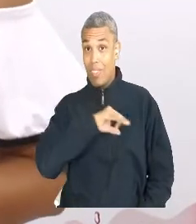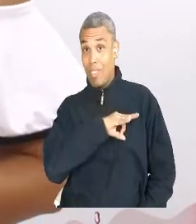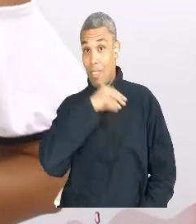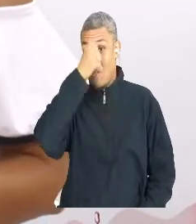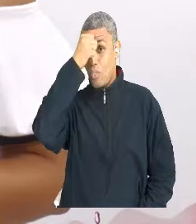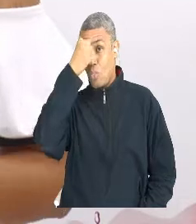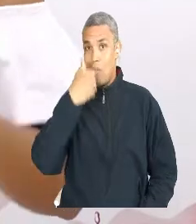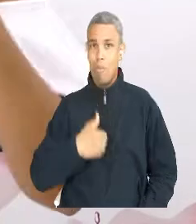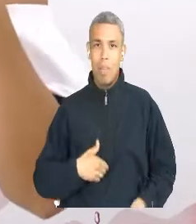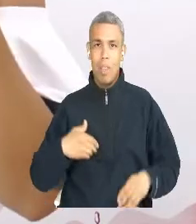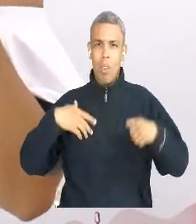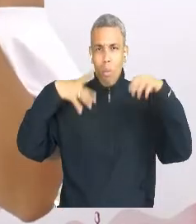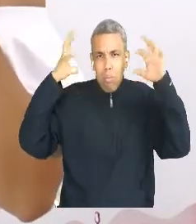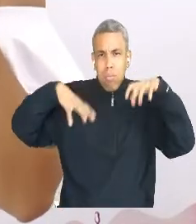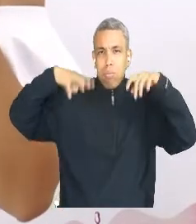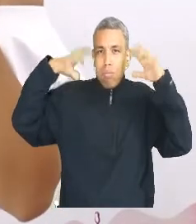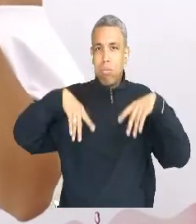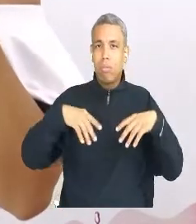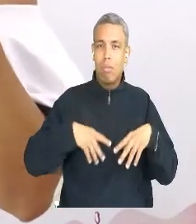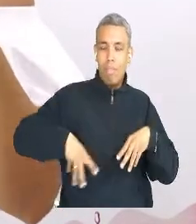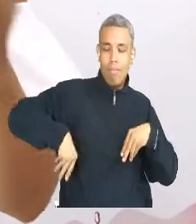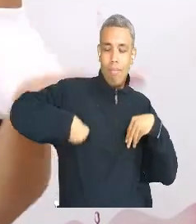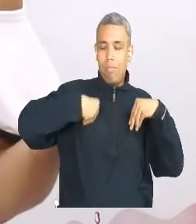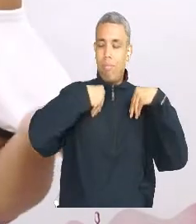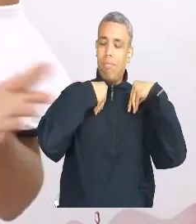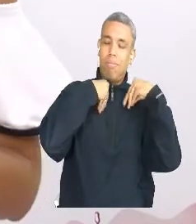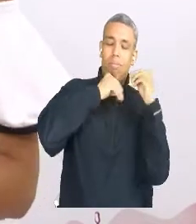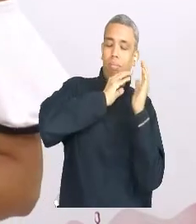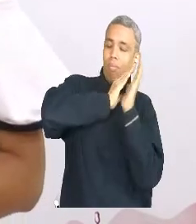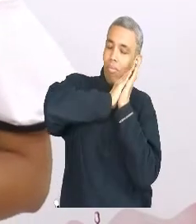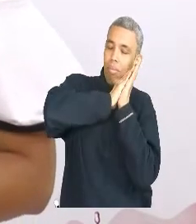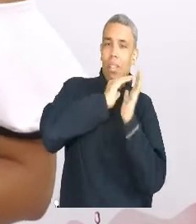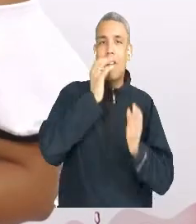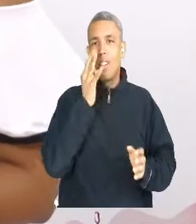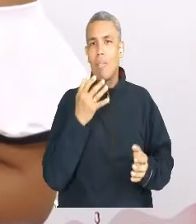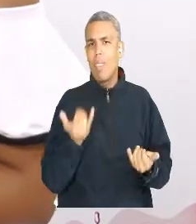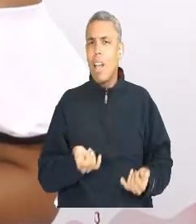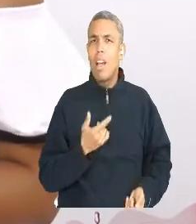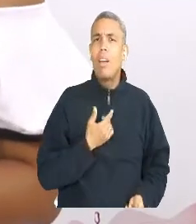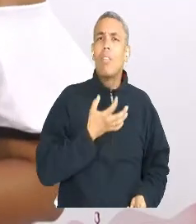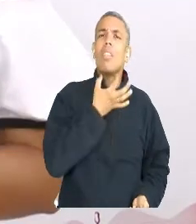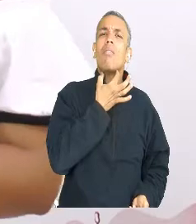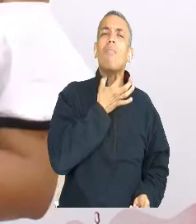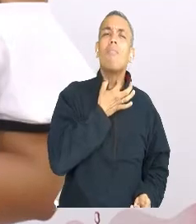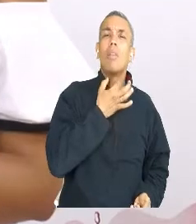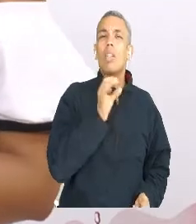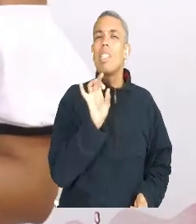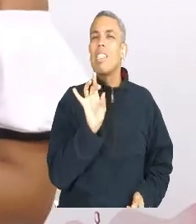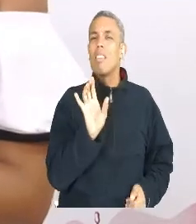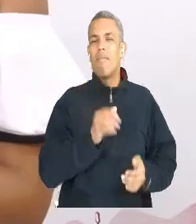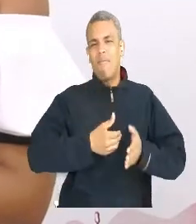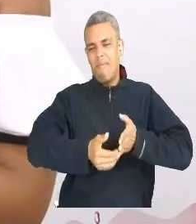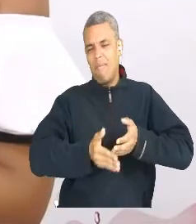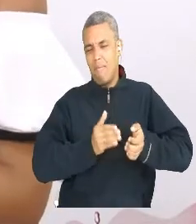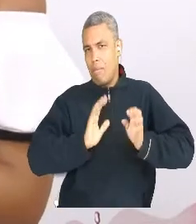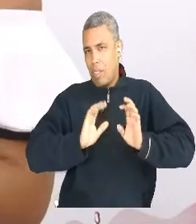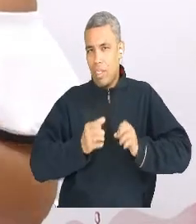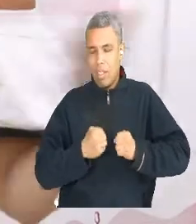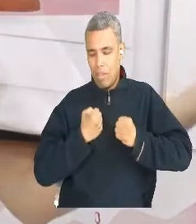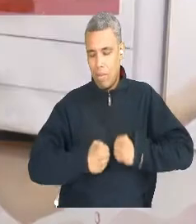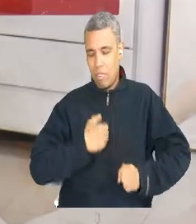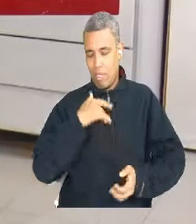Y me encanta estar, aunque un poquito maltratada de mi voz, con todos ustedes aquí presentes, como yo sé que también lo está mi querido compañero Sergio Andrés